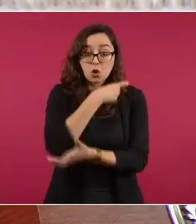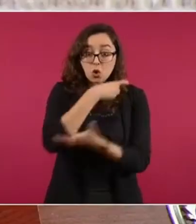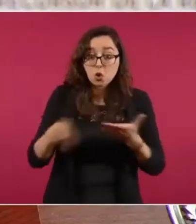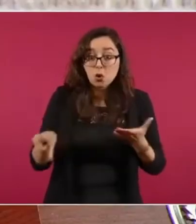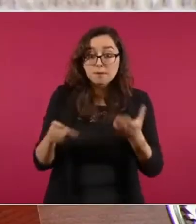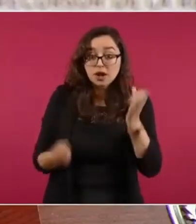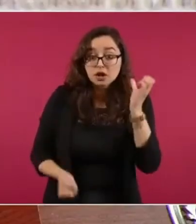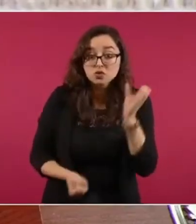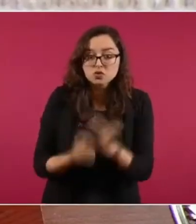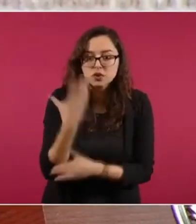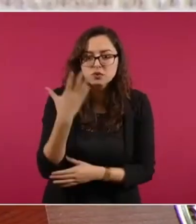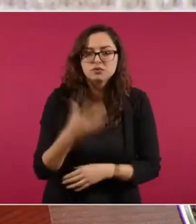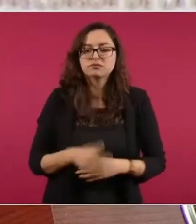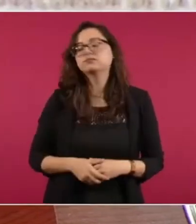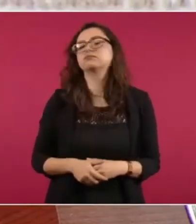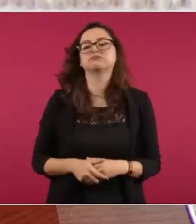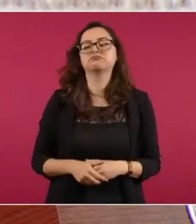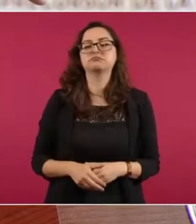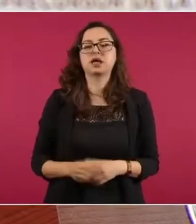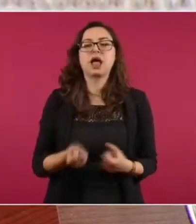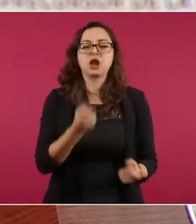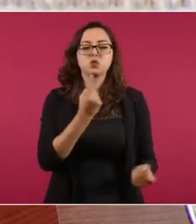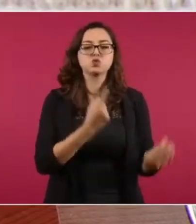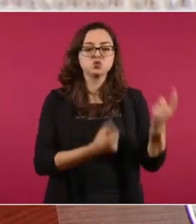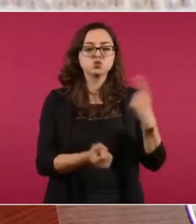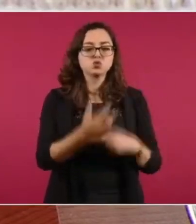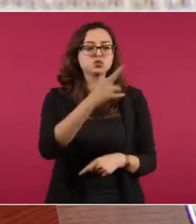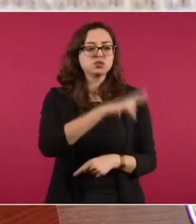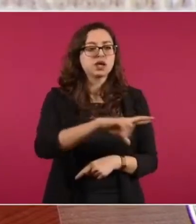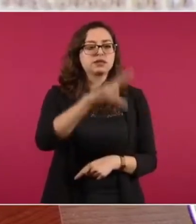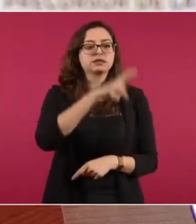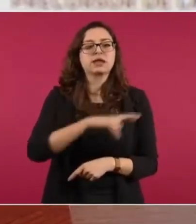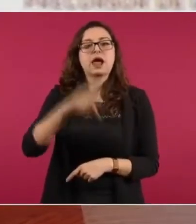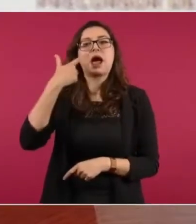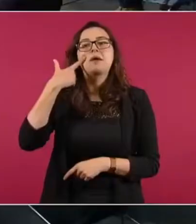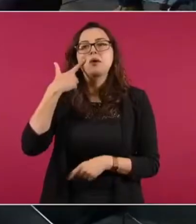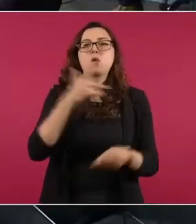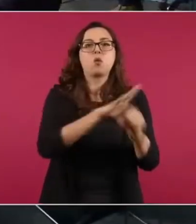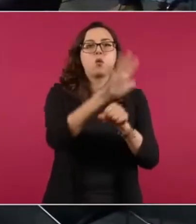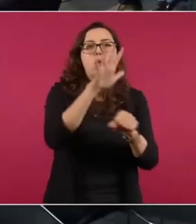se rentan. Se está buscando qué tipo de avión